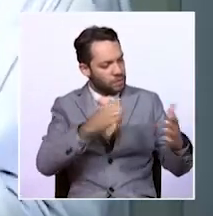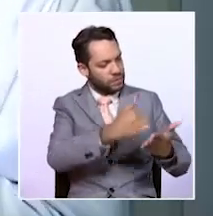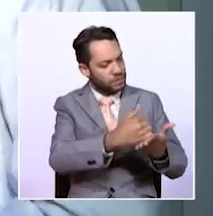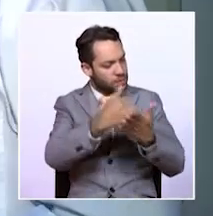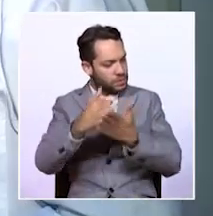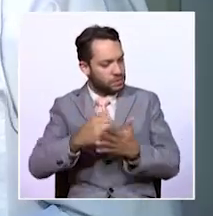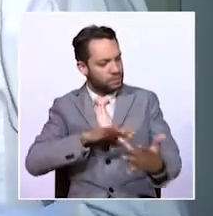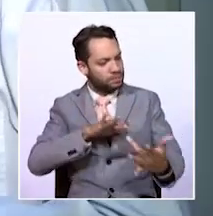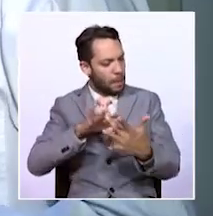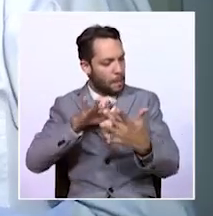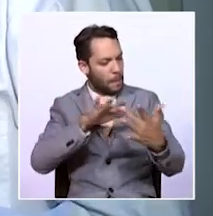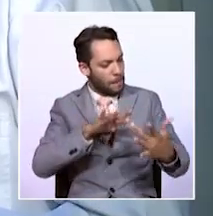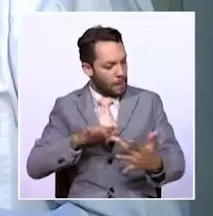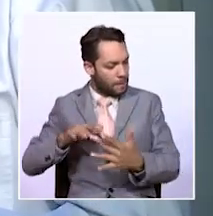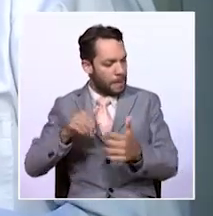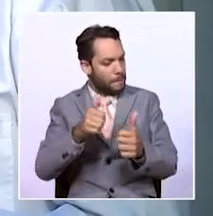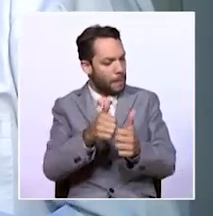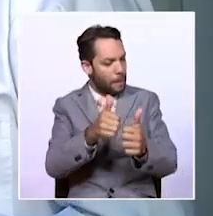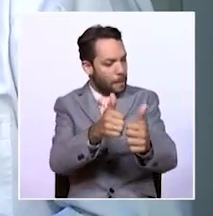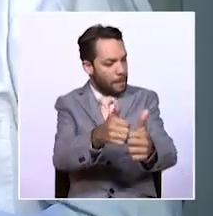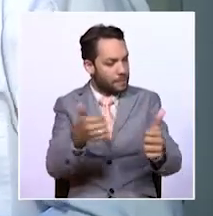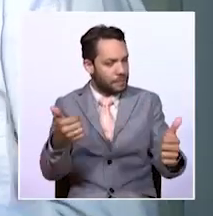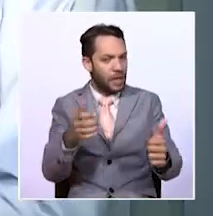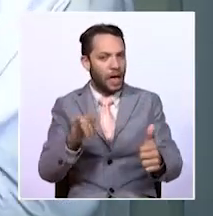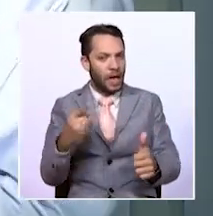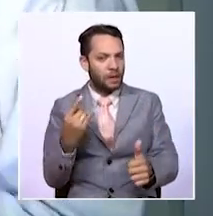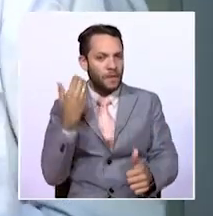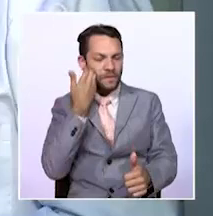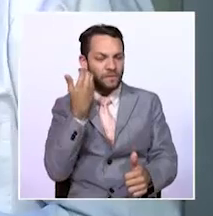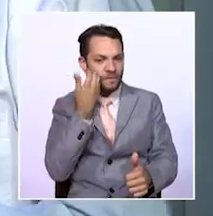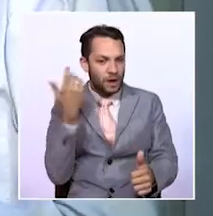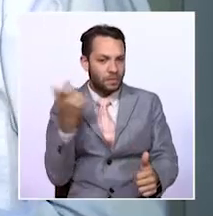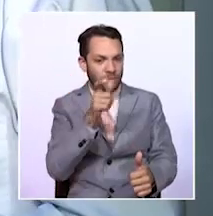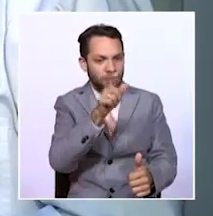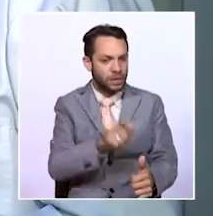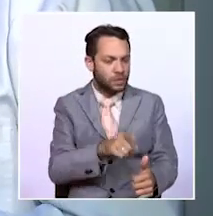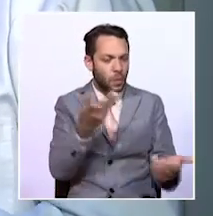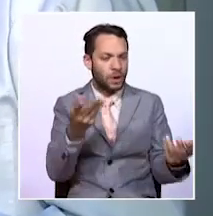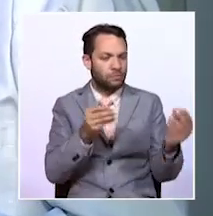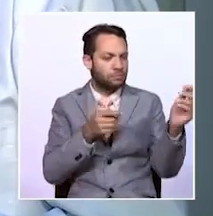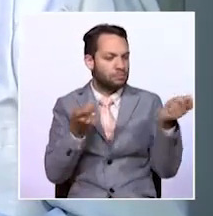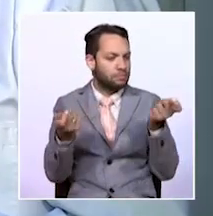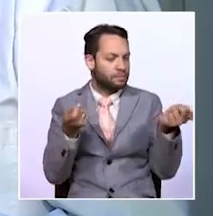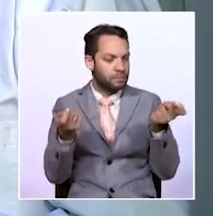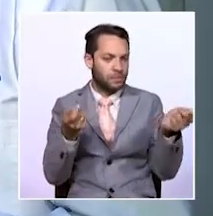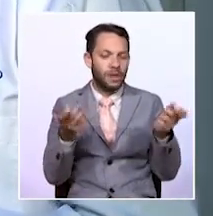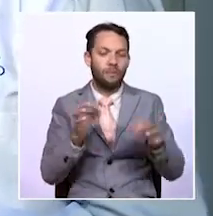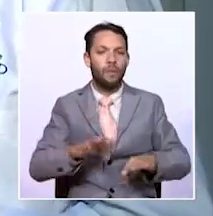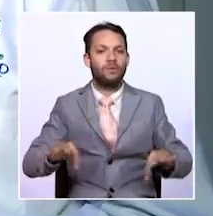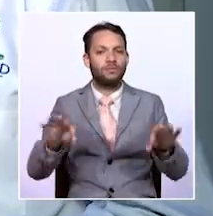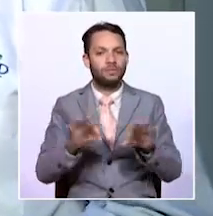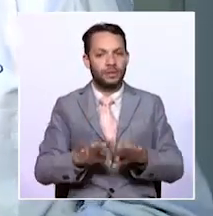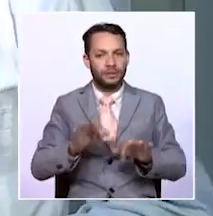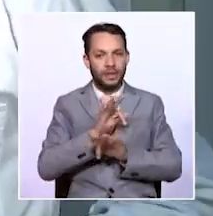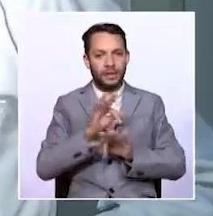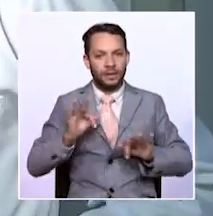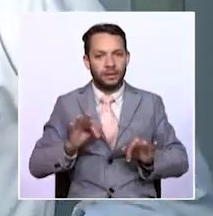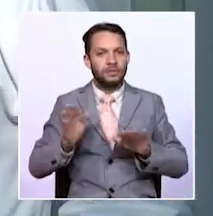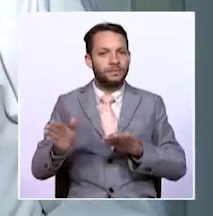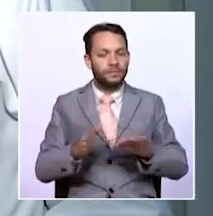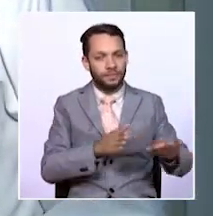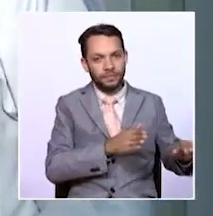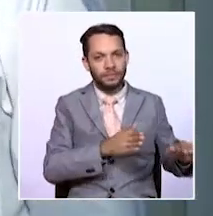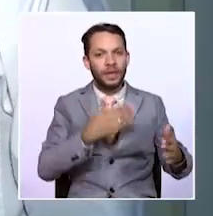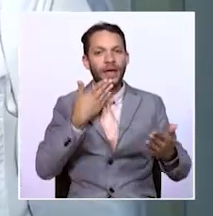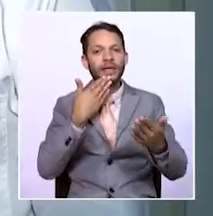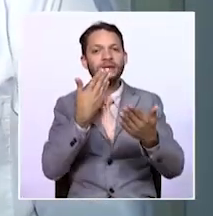también de seguimiento cuando una vez se diagnostica, se instaura pues un manejo terapéutico. Bueno, a